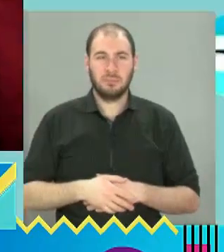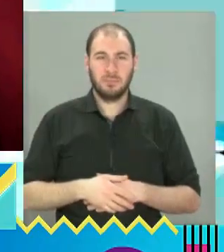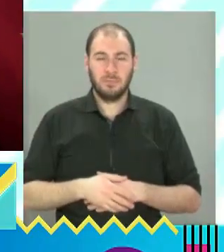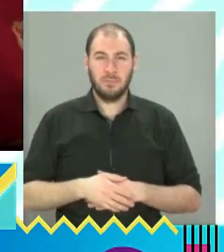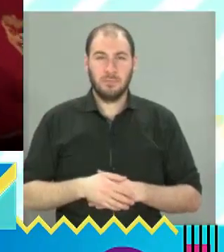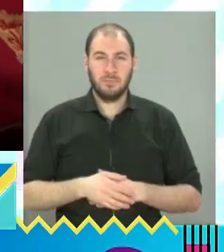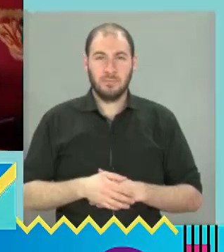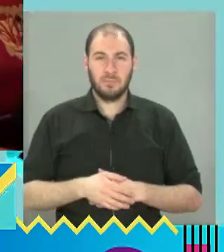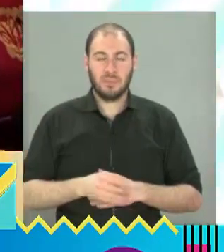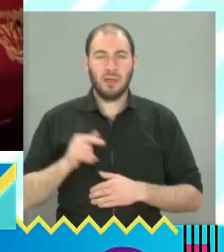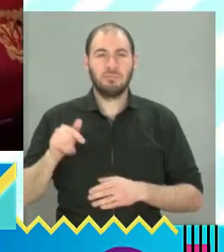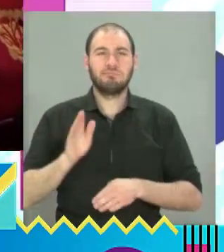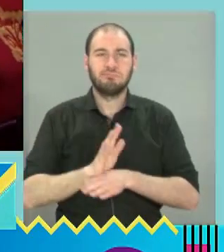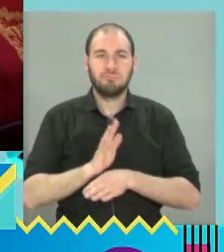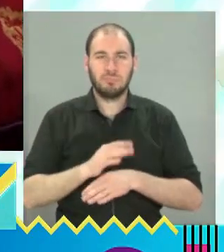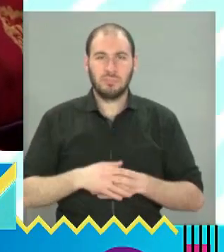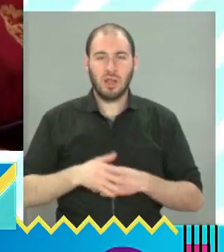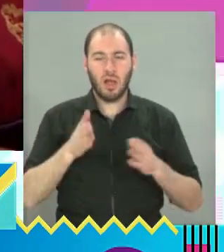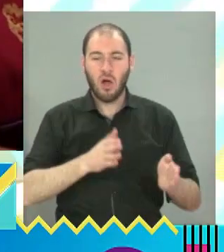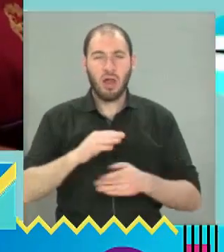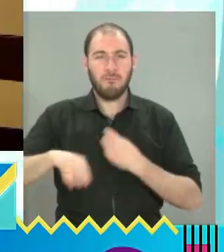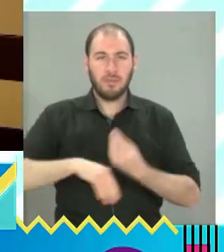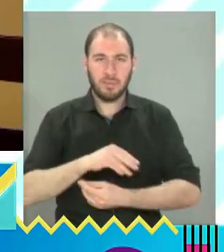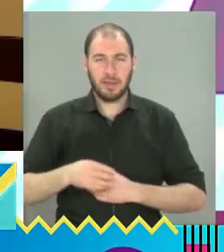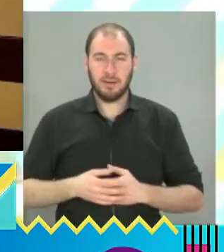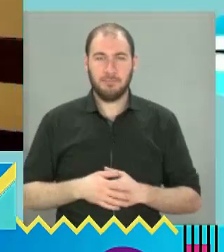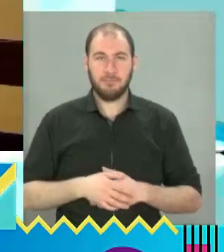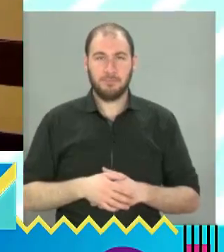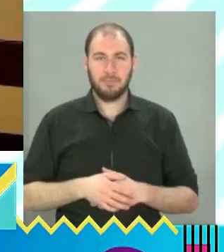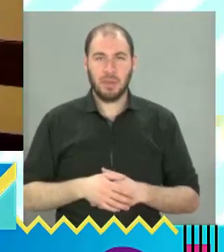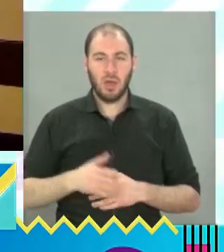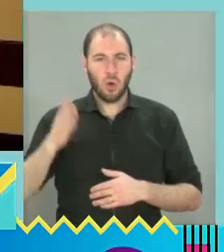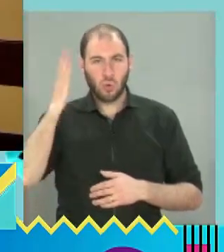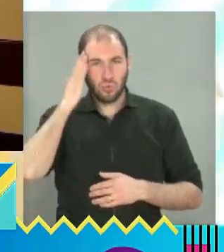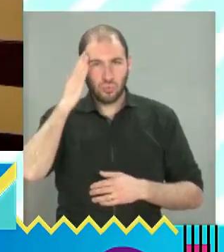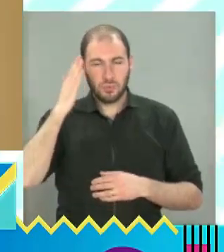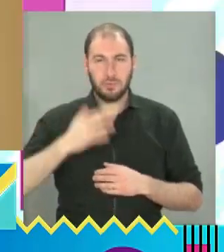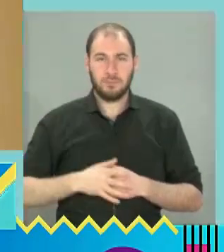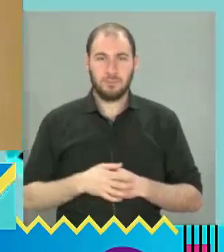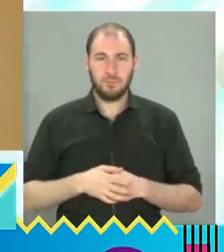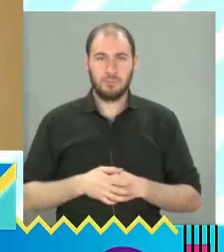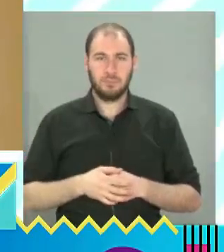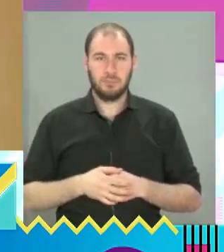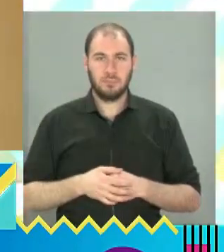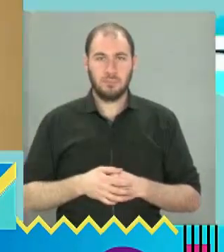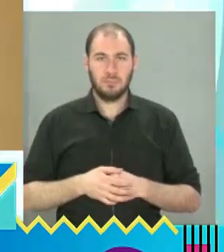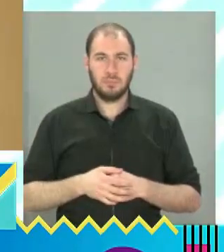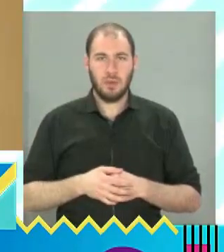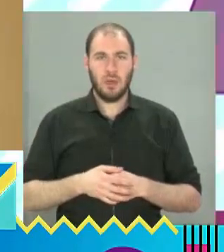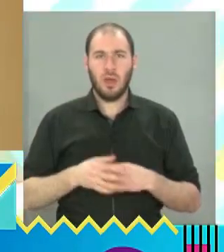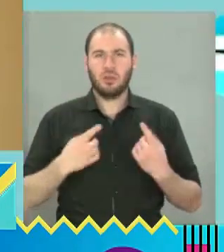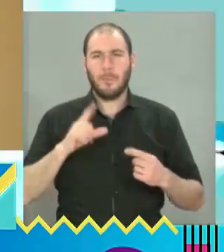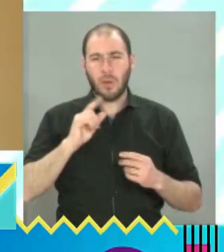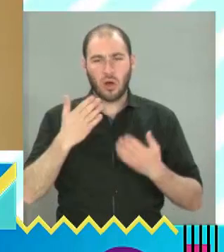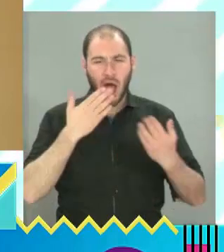Y sí habla realmente de la estructura familiar, de lo cultural, de lo poco que se